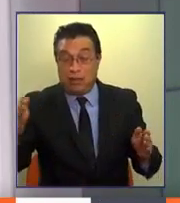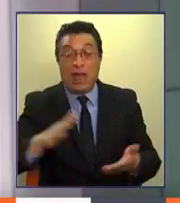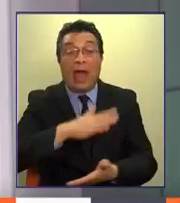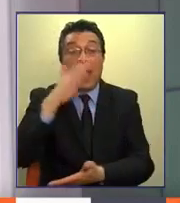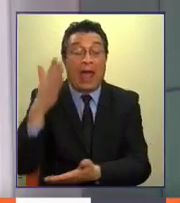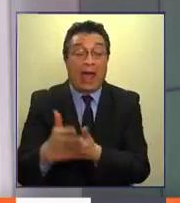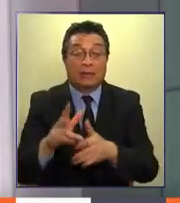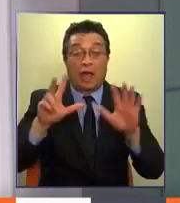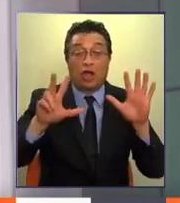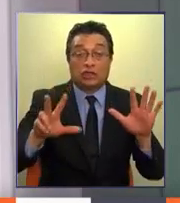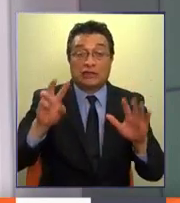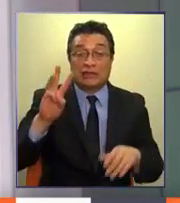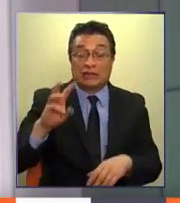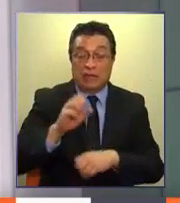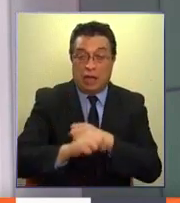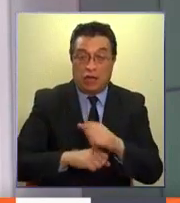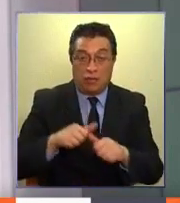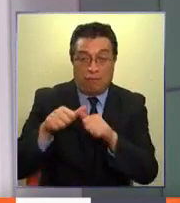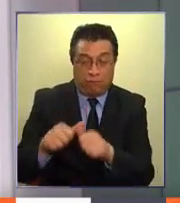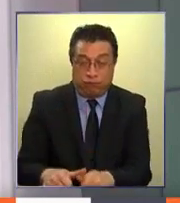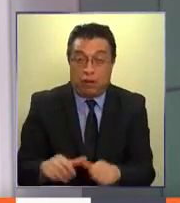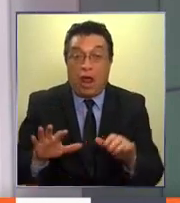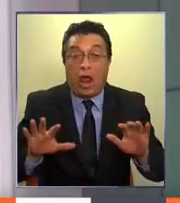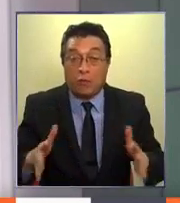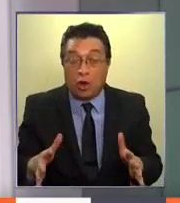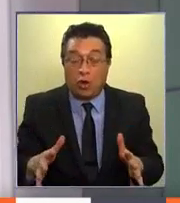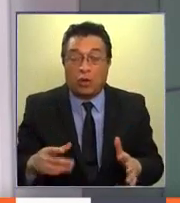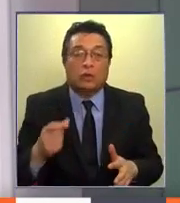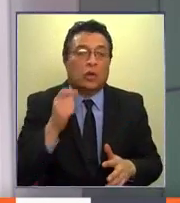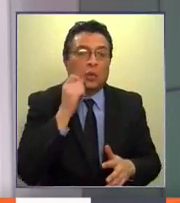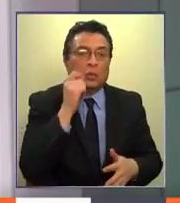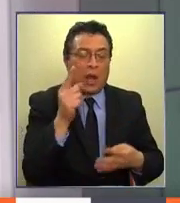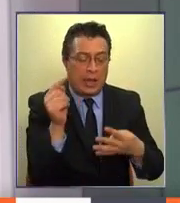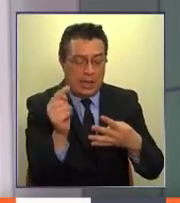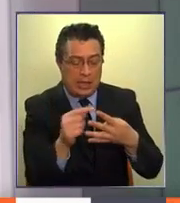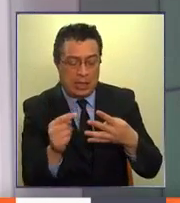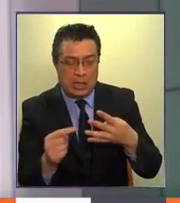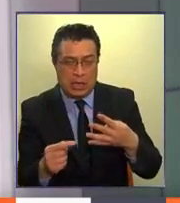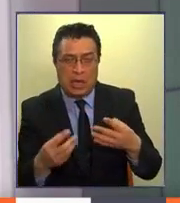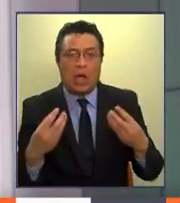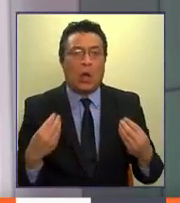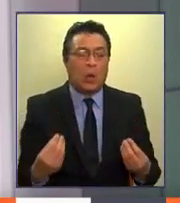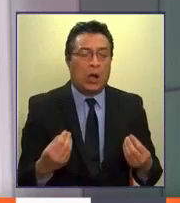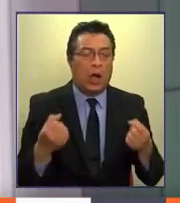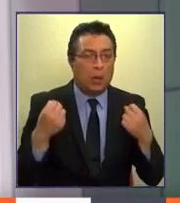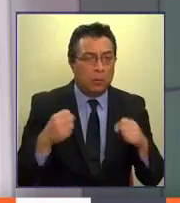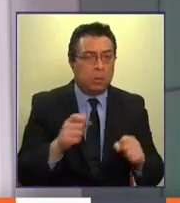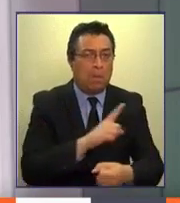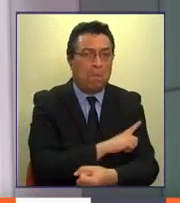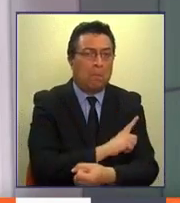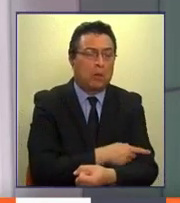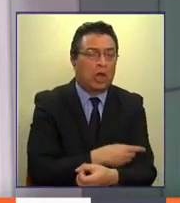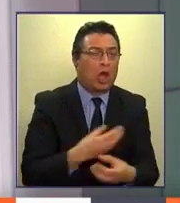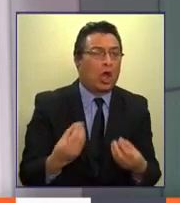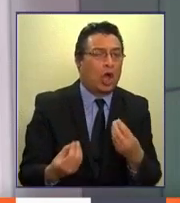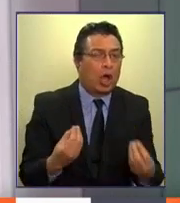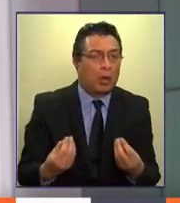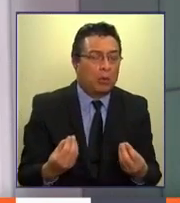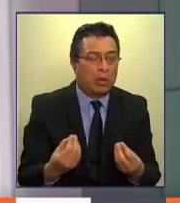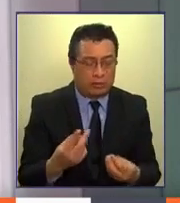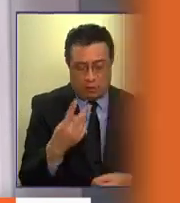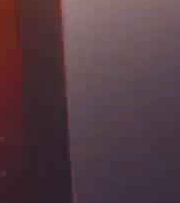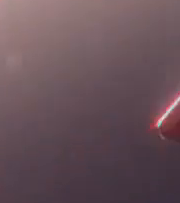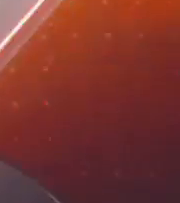hasta sus 83 años de edad. ¿Cuáles han sido las claves de su enorme y extenso poder? Claudia Reilich nos